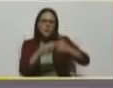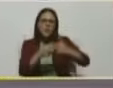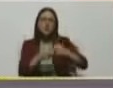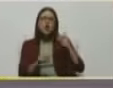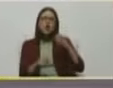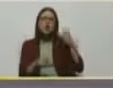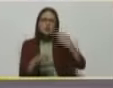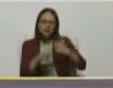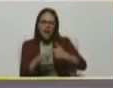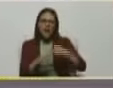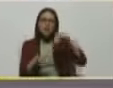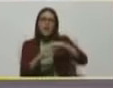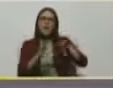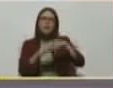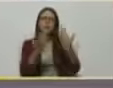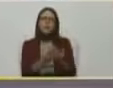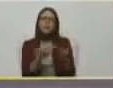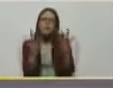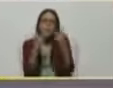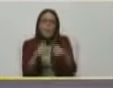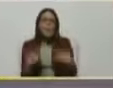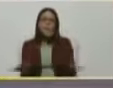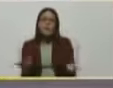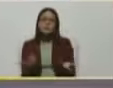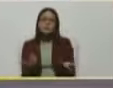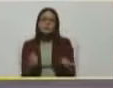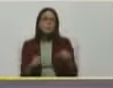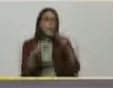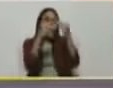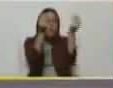mundo? Es un modelo.